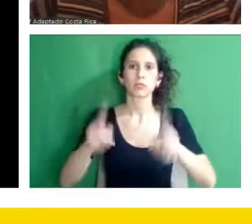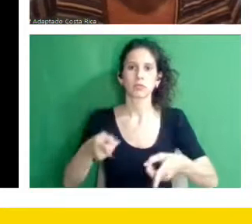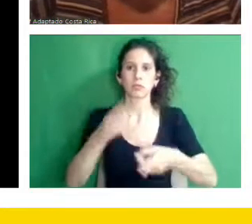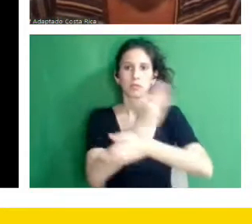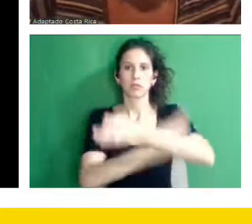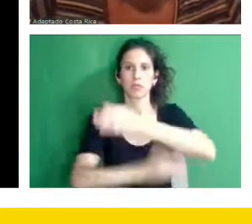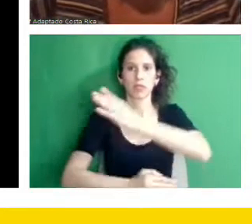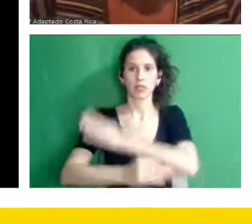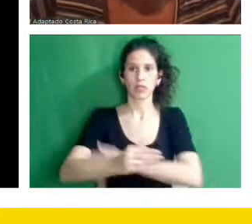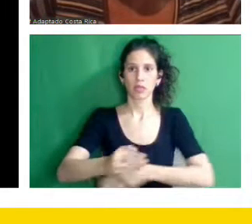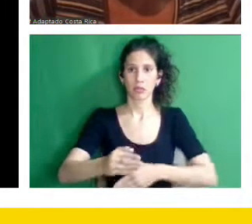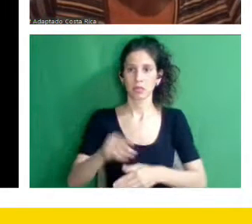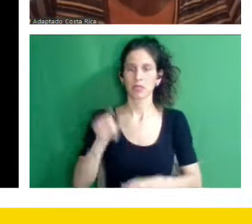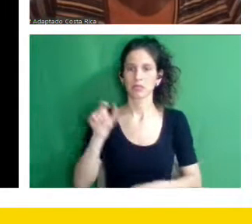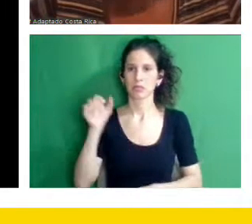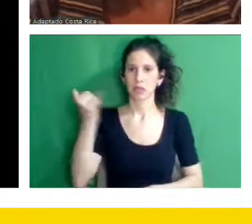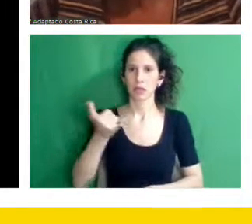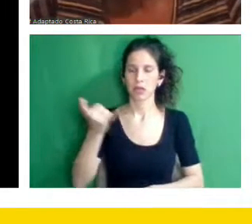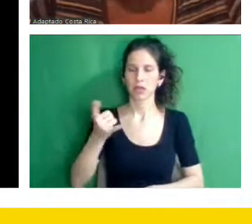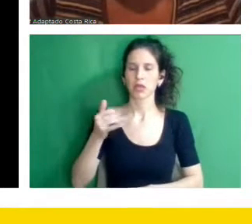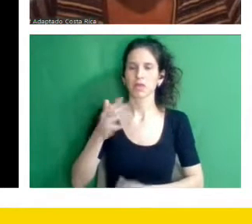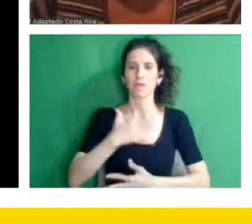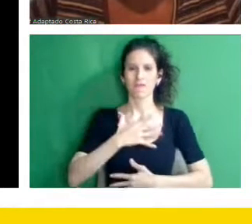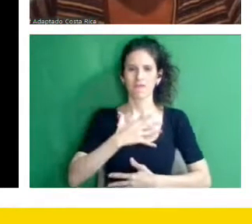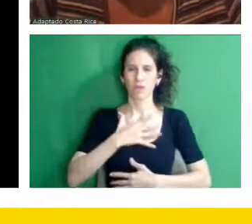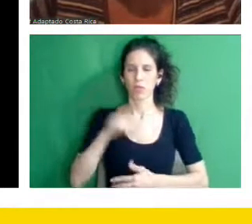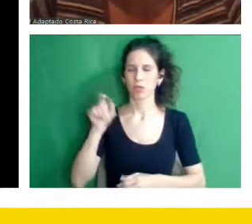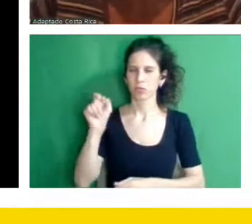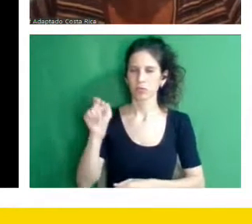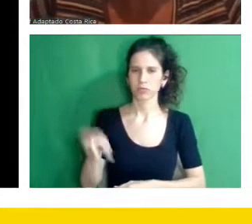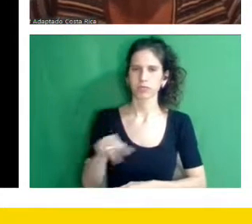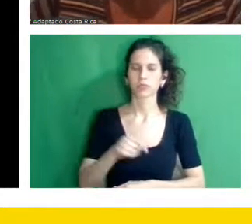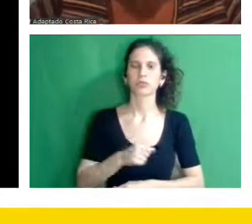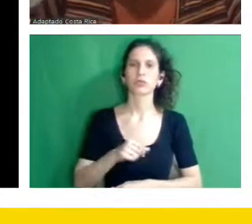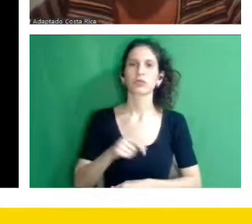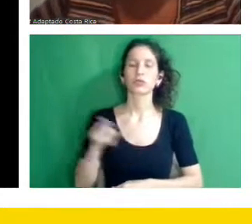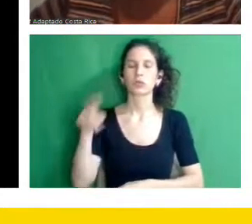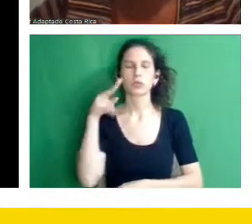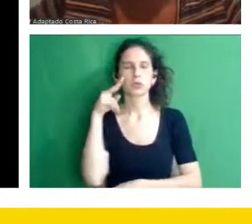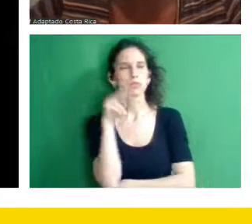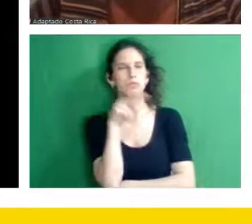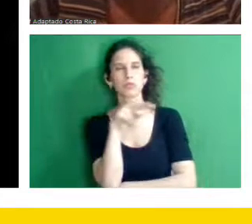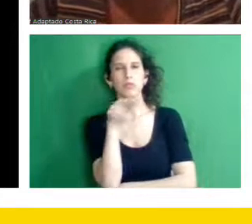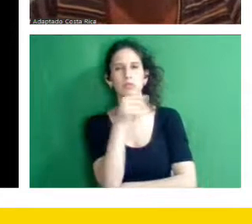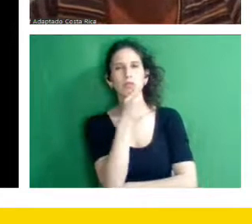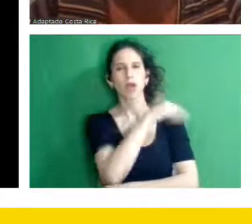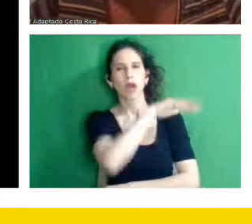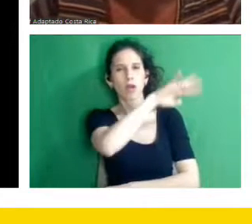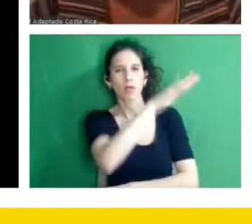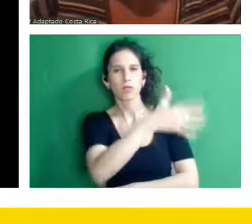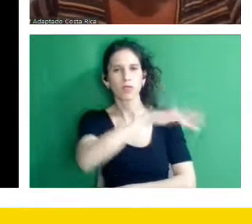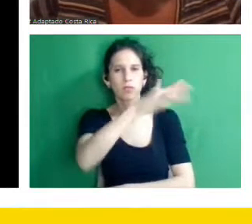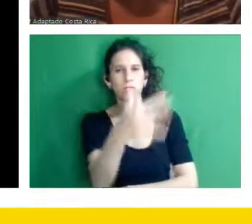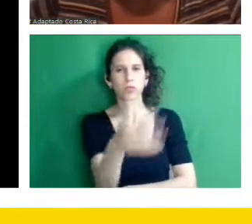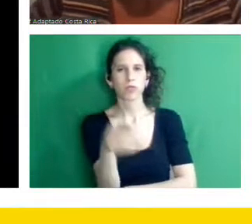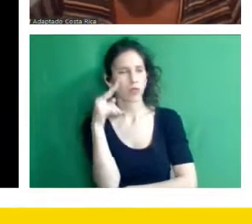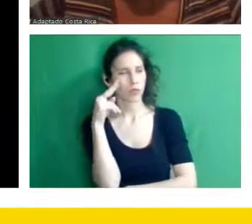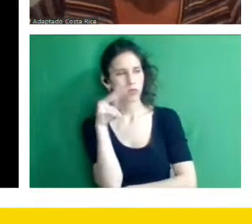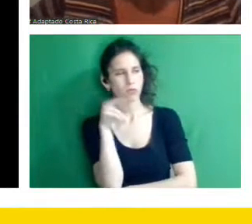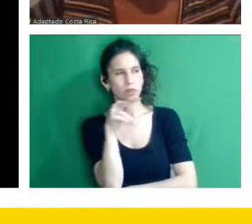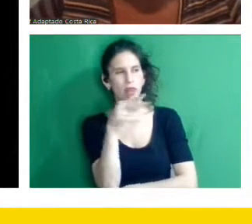Jacó y pasamos a ver el mar y me dice, Nati, las olas están lindísimas, ¿no quieres probar surfear?